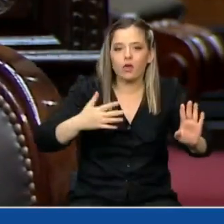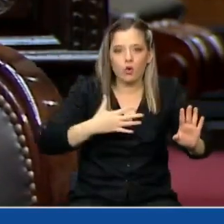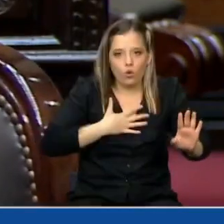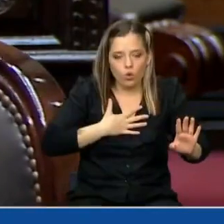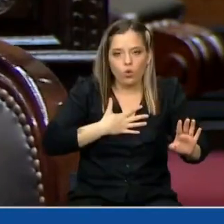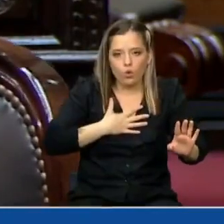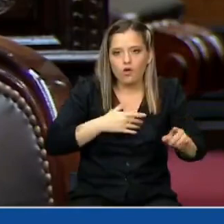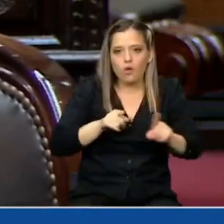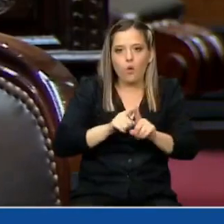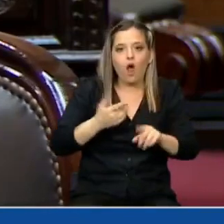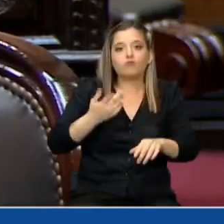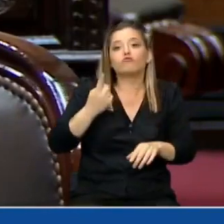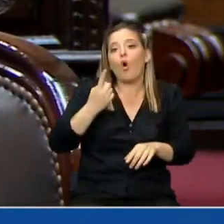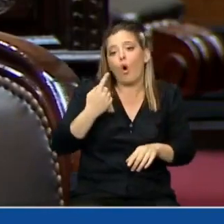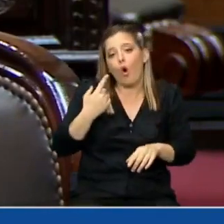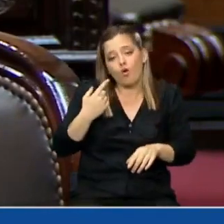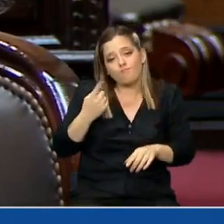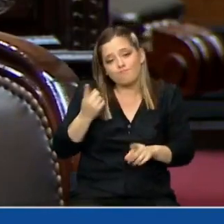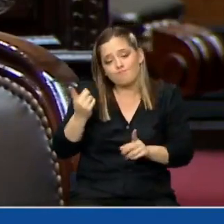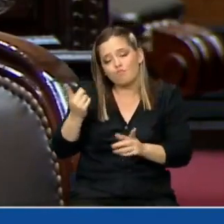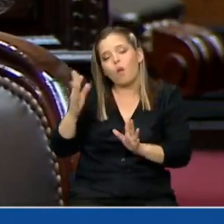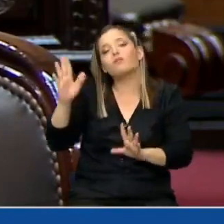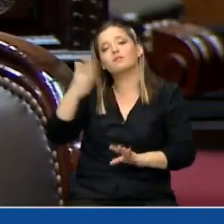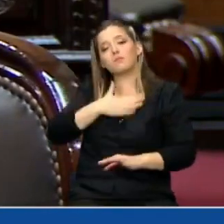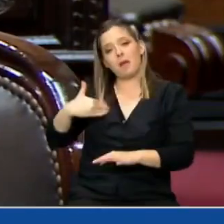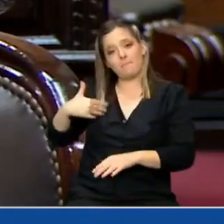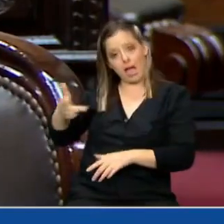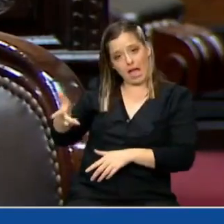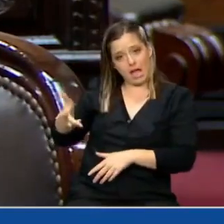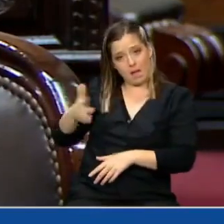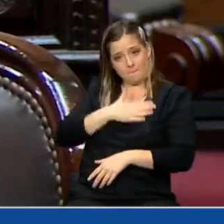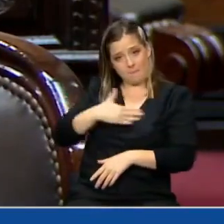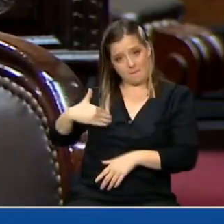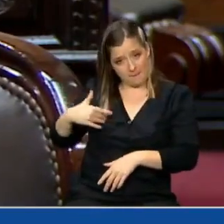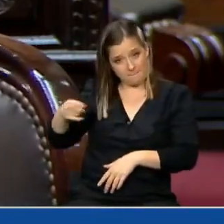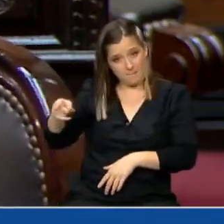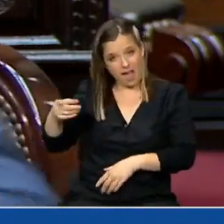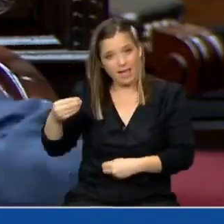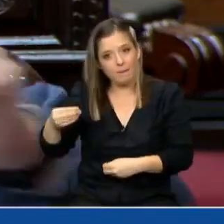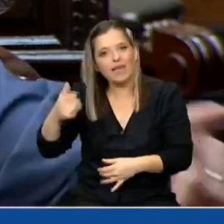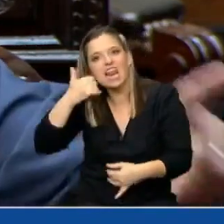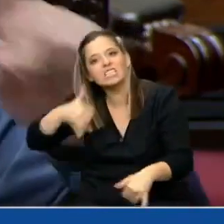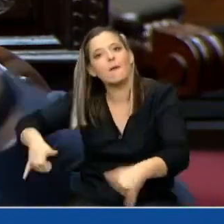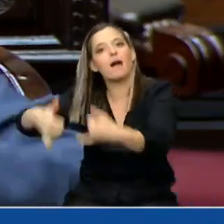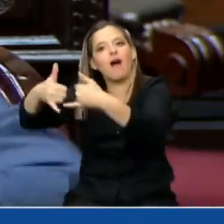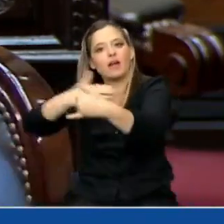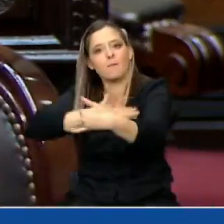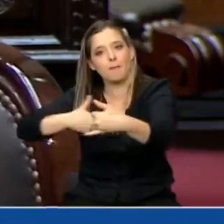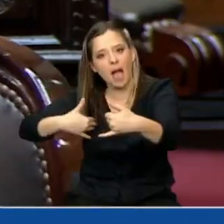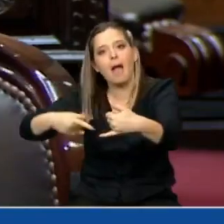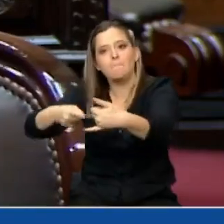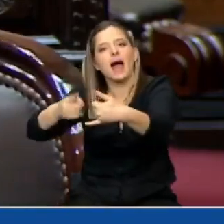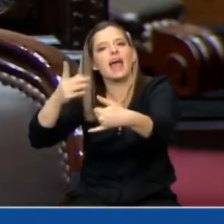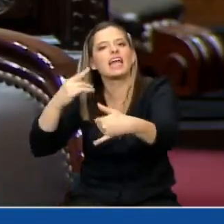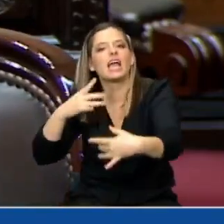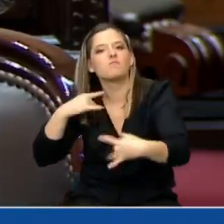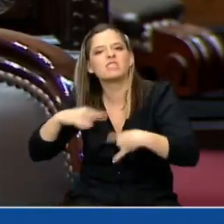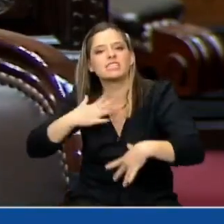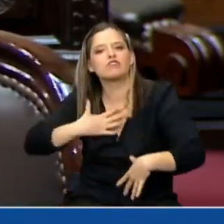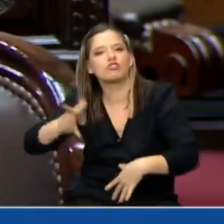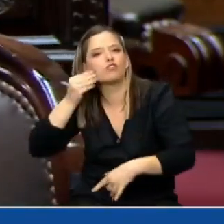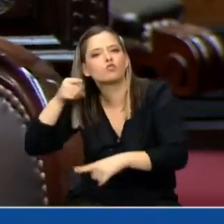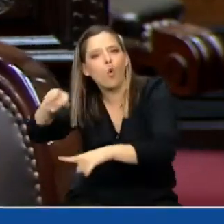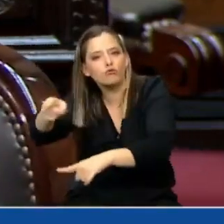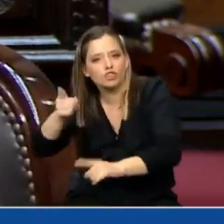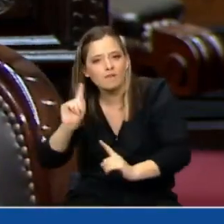en una oportunidad mi madre, porque llamaban por teléfono y le hacían escuchar nuestros gritos, fue a visitar un coronel que estaba en el segundo cuerpo